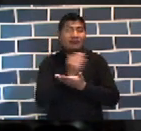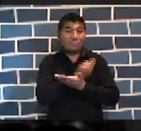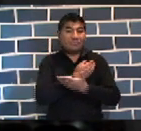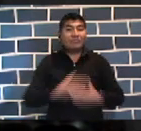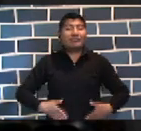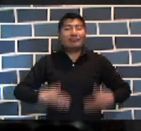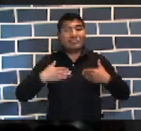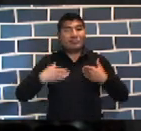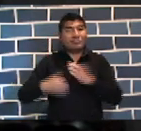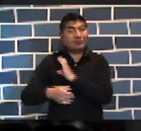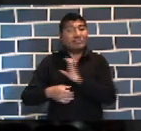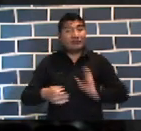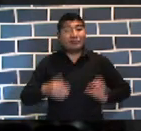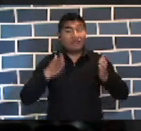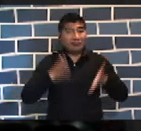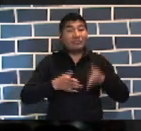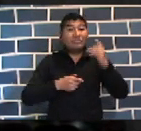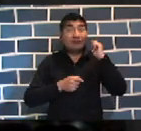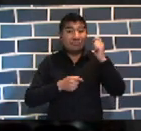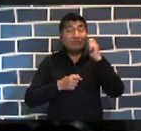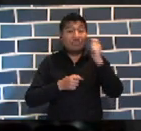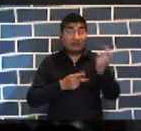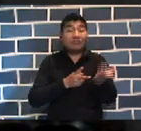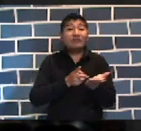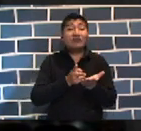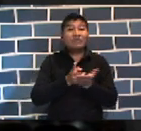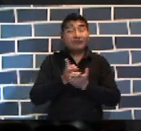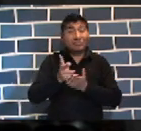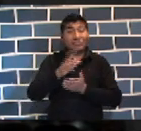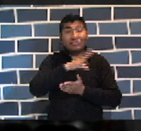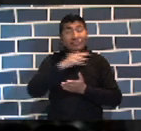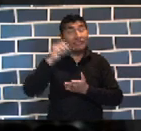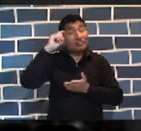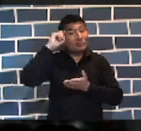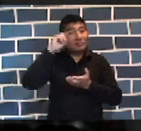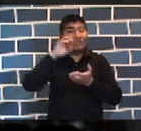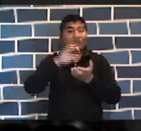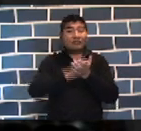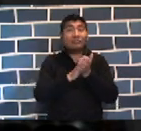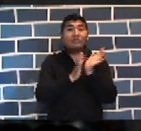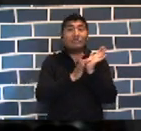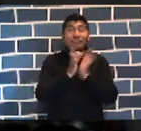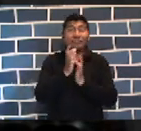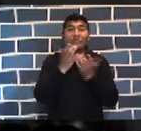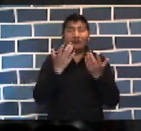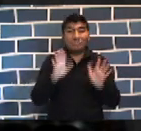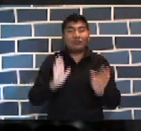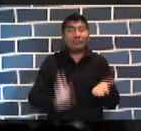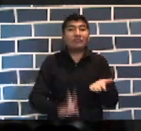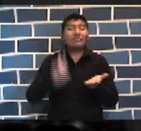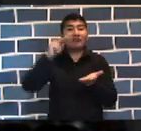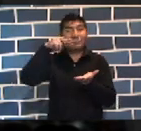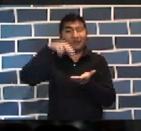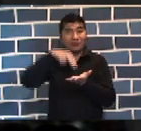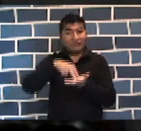cristiana: ser testigos verdaderos y creíbles de Jesús resucitado.